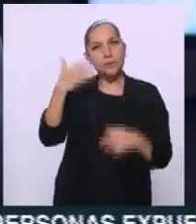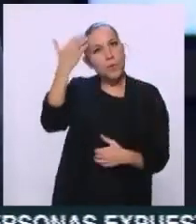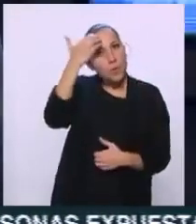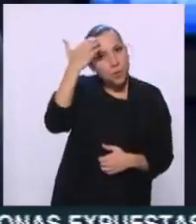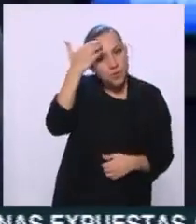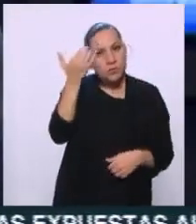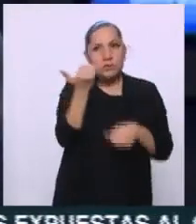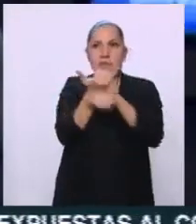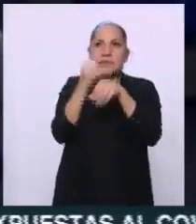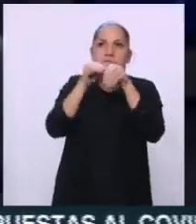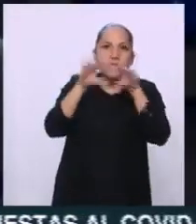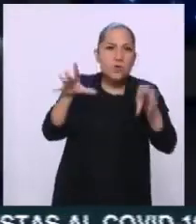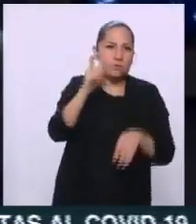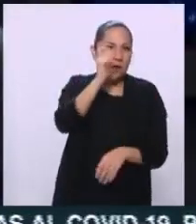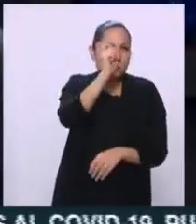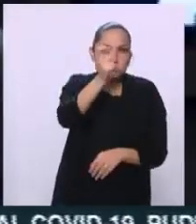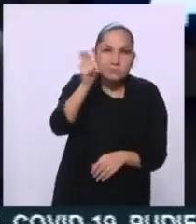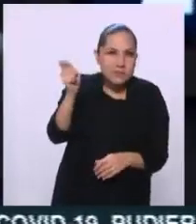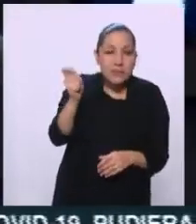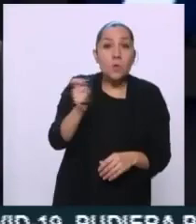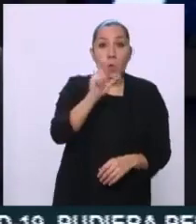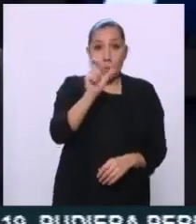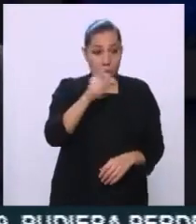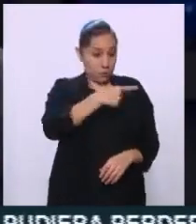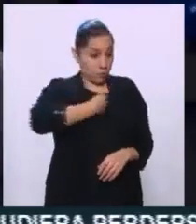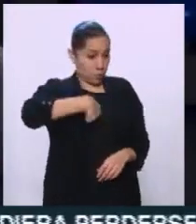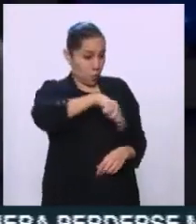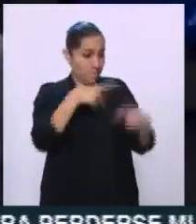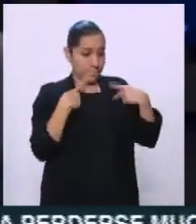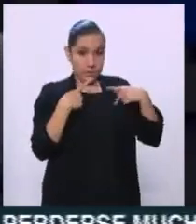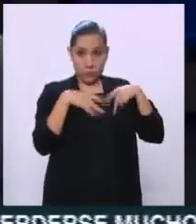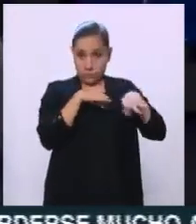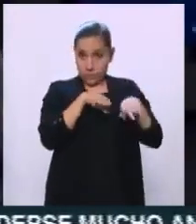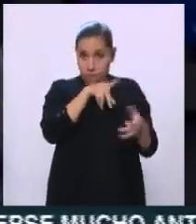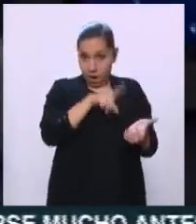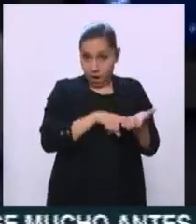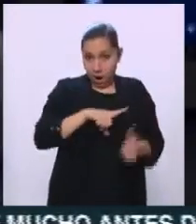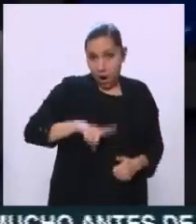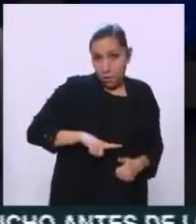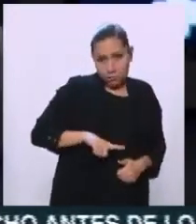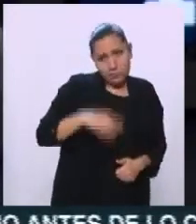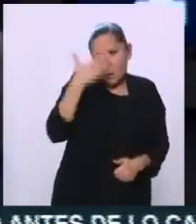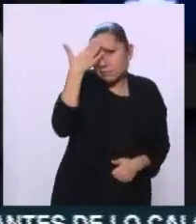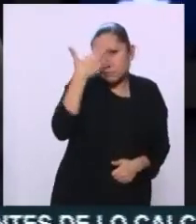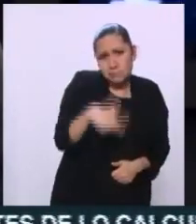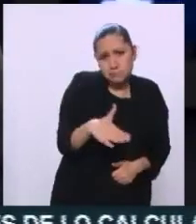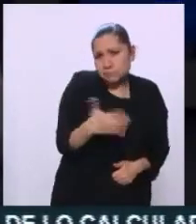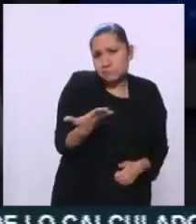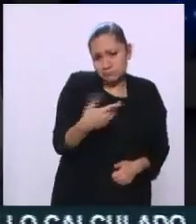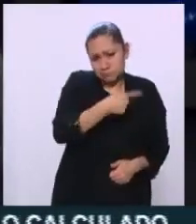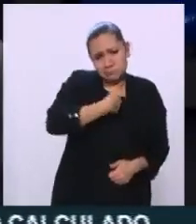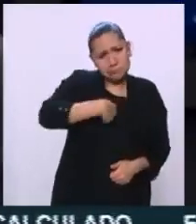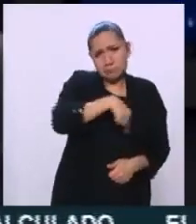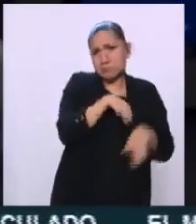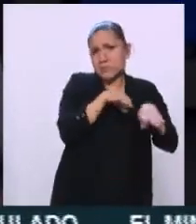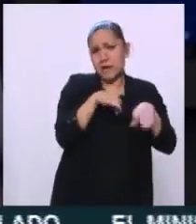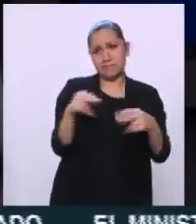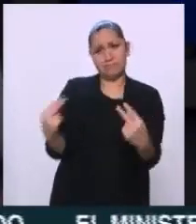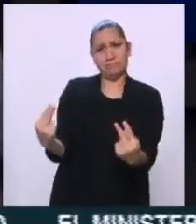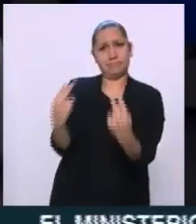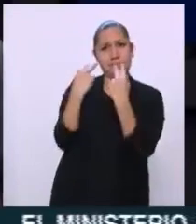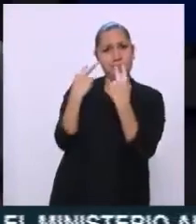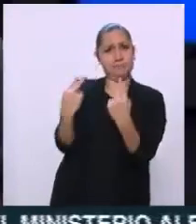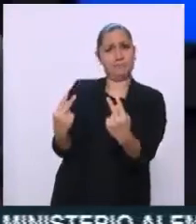funcionario público, pues uno está expuesto a ser criticado y uno tiene que tener la piel dura para pues aceptar la crítica donde